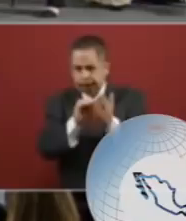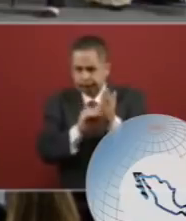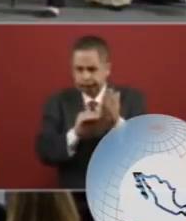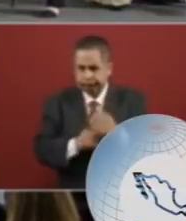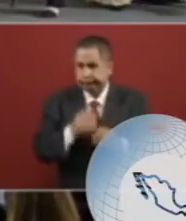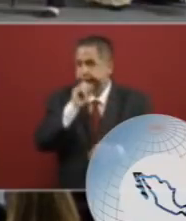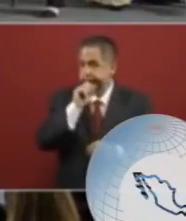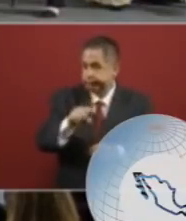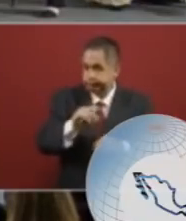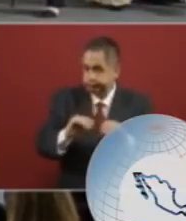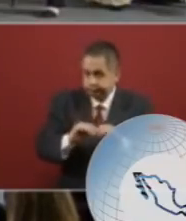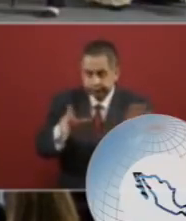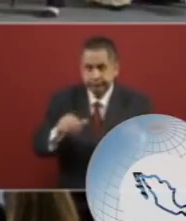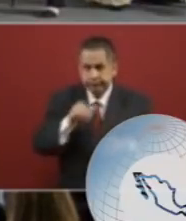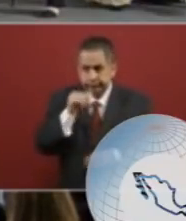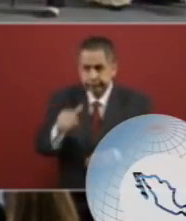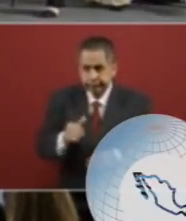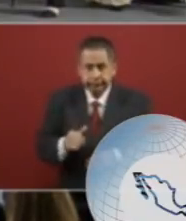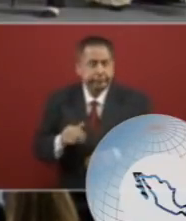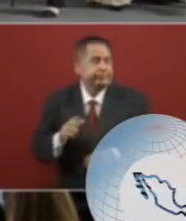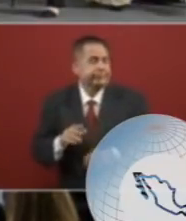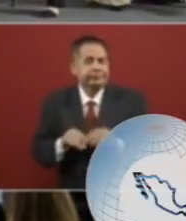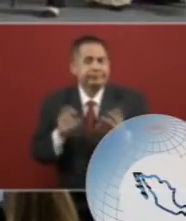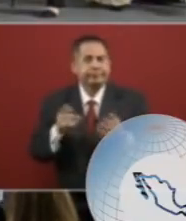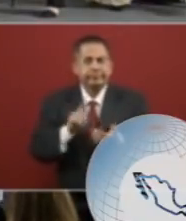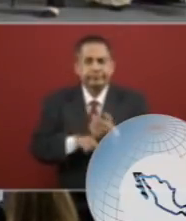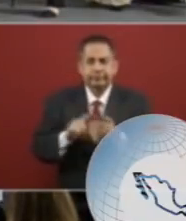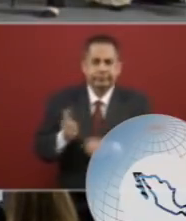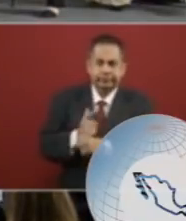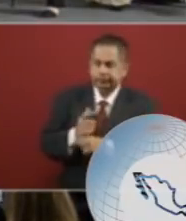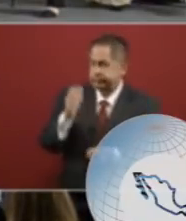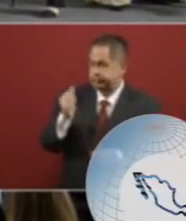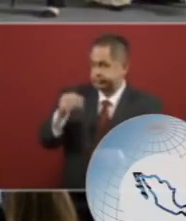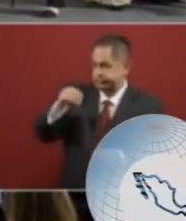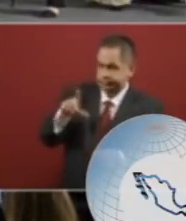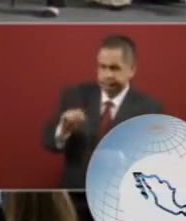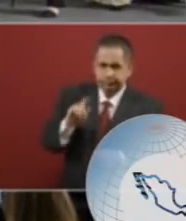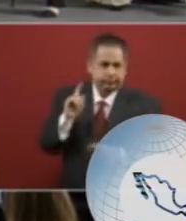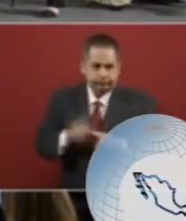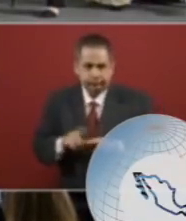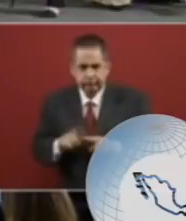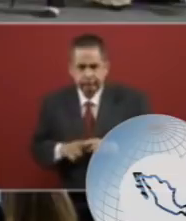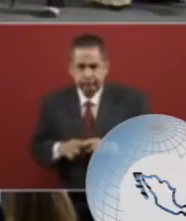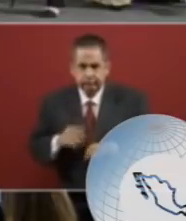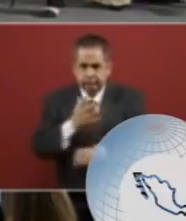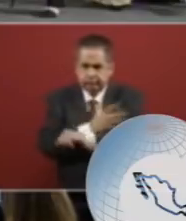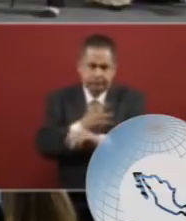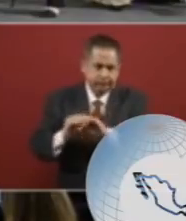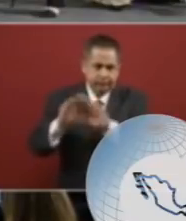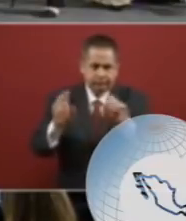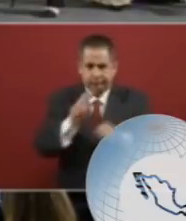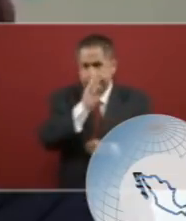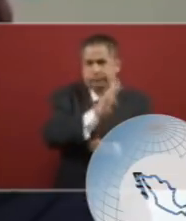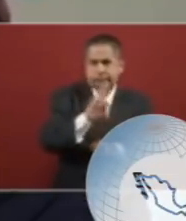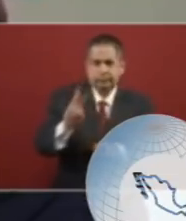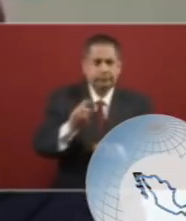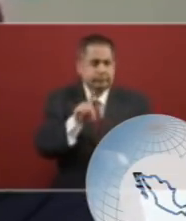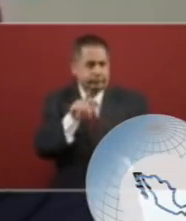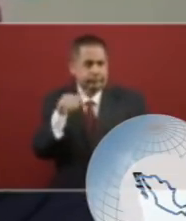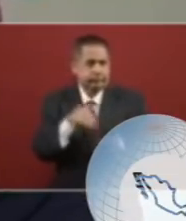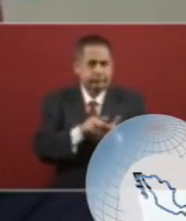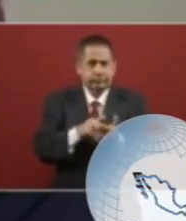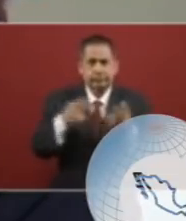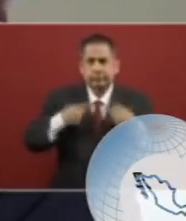no haya duda de la transparencia de este gobierno del licenciado Andrés Manuel López Obrador, está claro en este portal